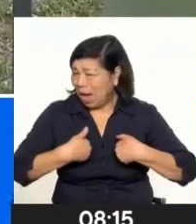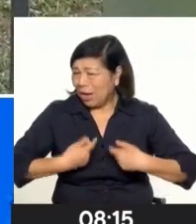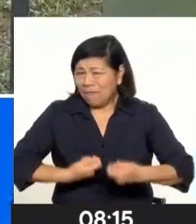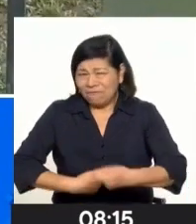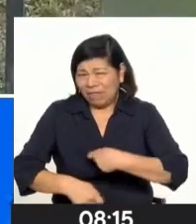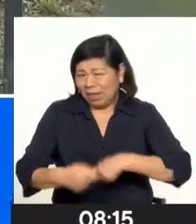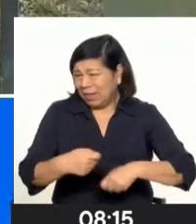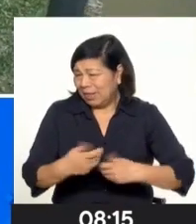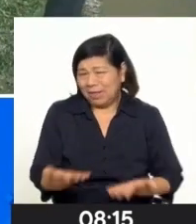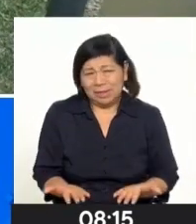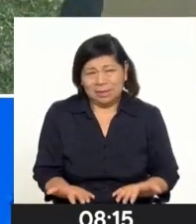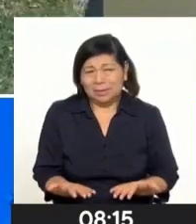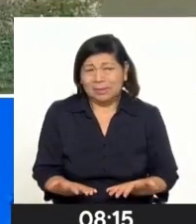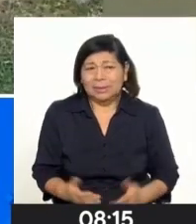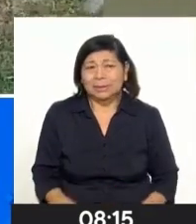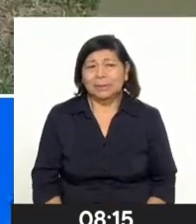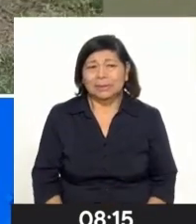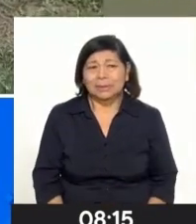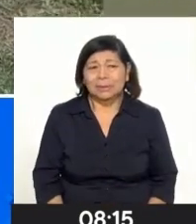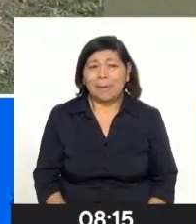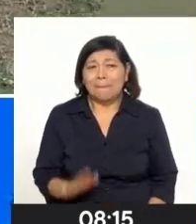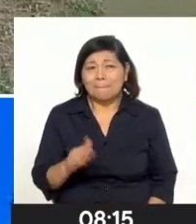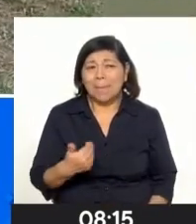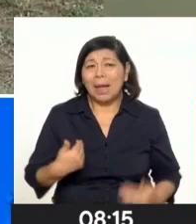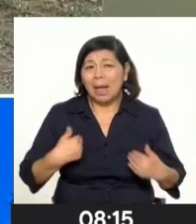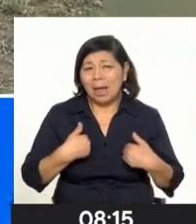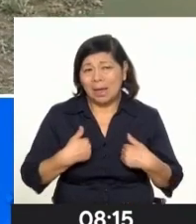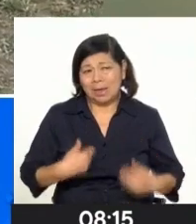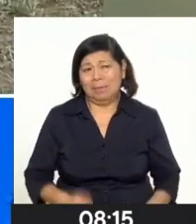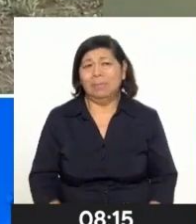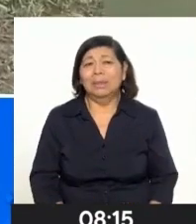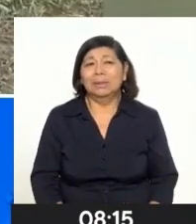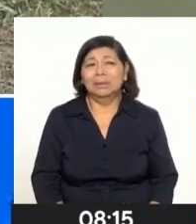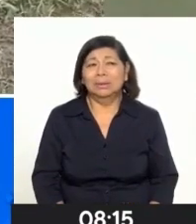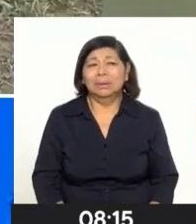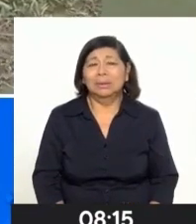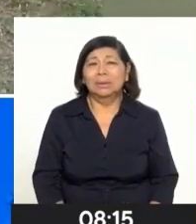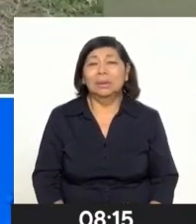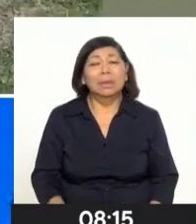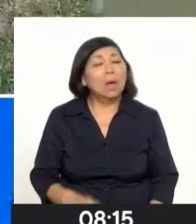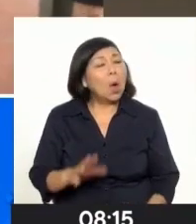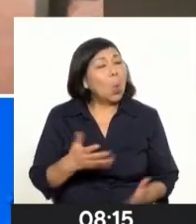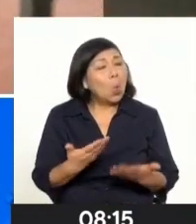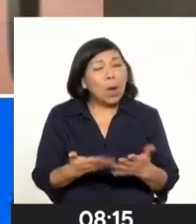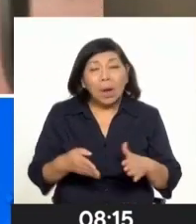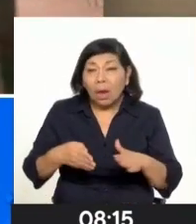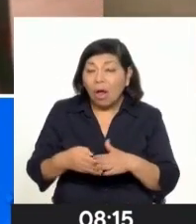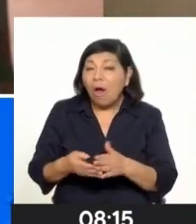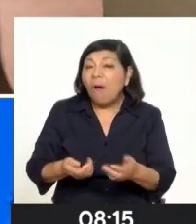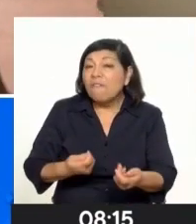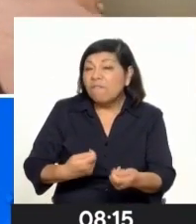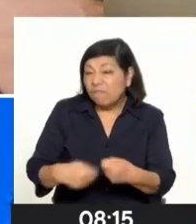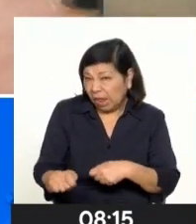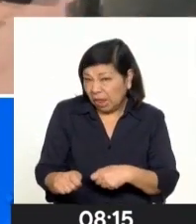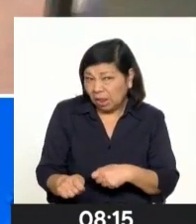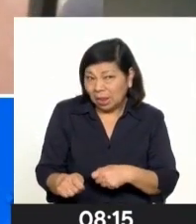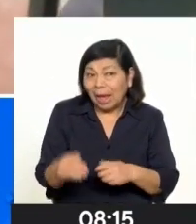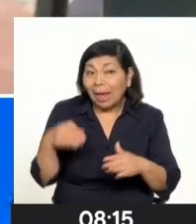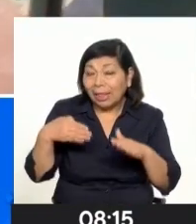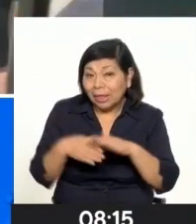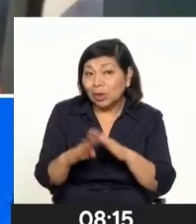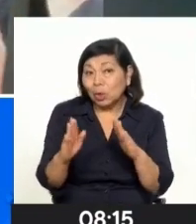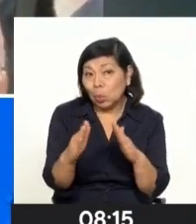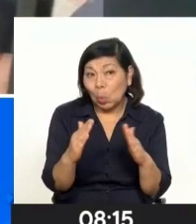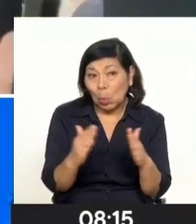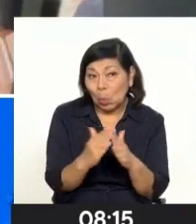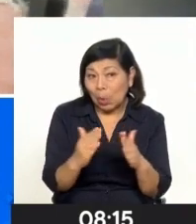comercio animal es la tenencia ilegal de animales silvestres la casa tenencia oferta este